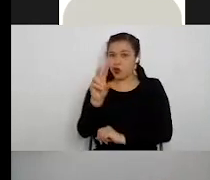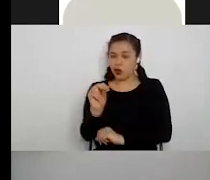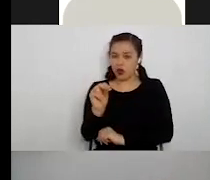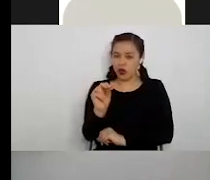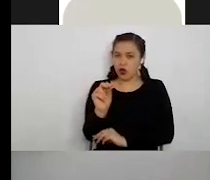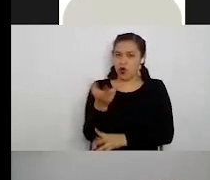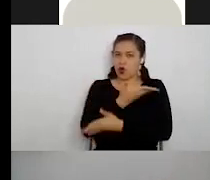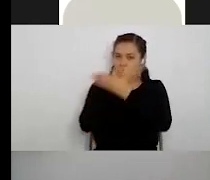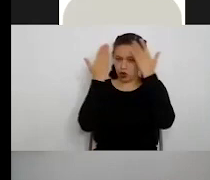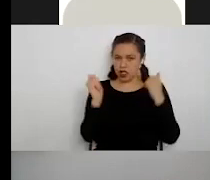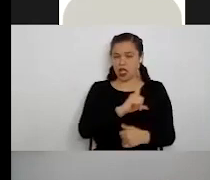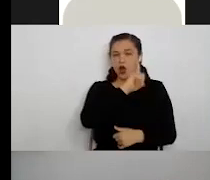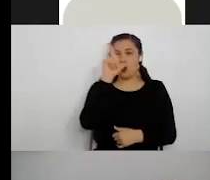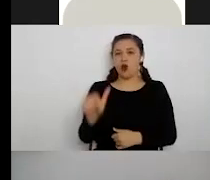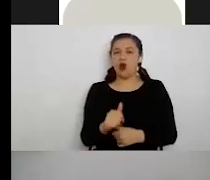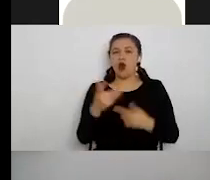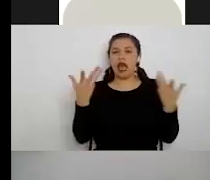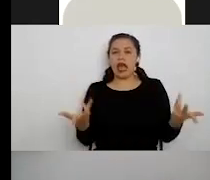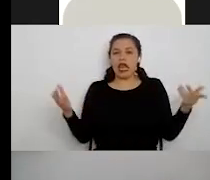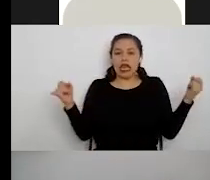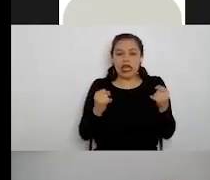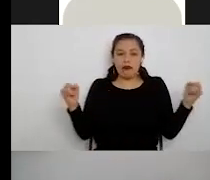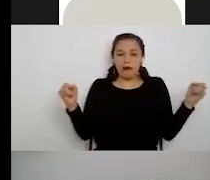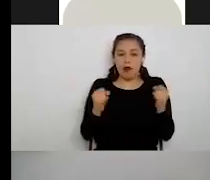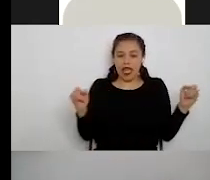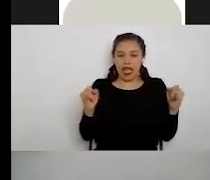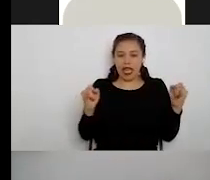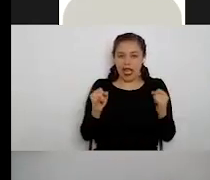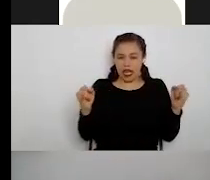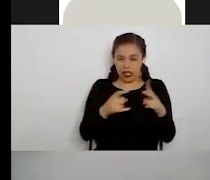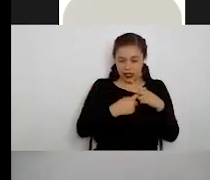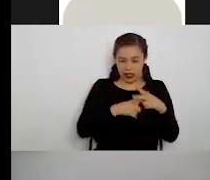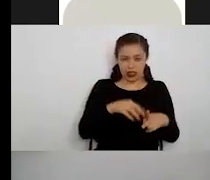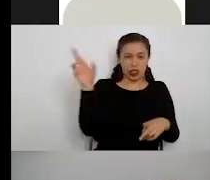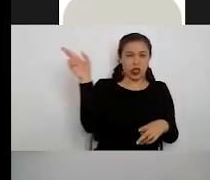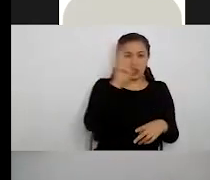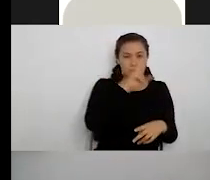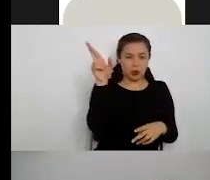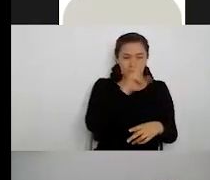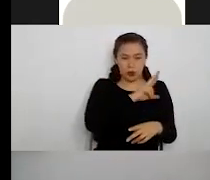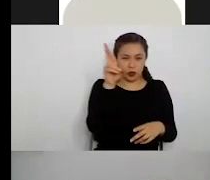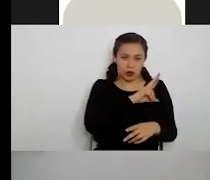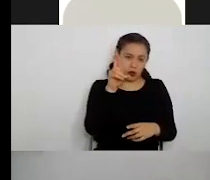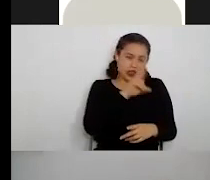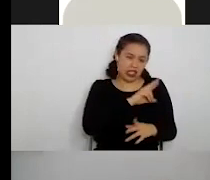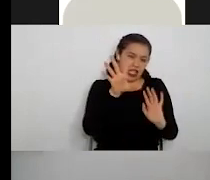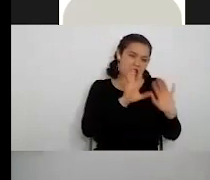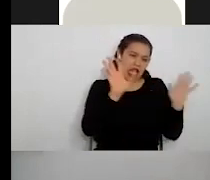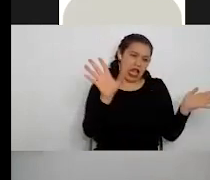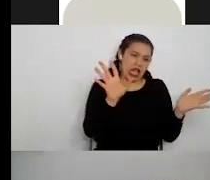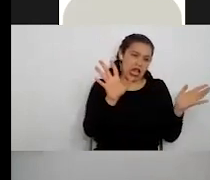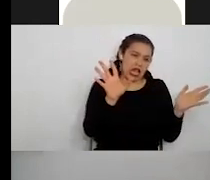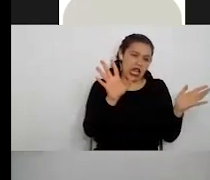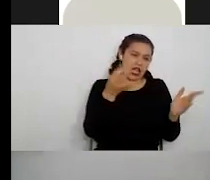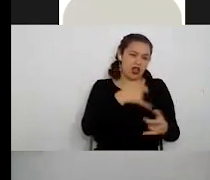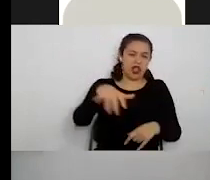Viene el invierno, si han visto las noticias, Rusia le apuesta mucho a que en el invierno que ha bombardeado toda la